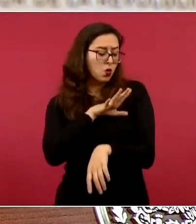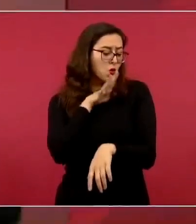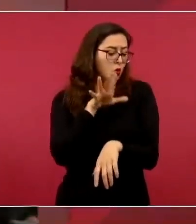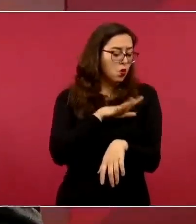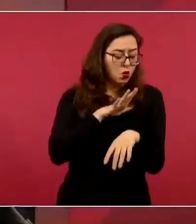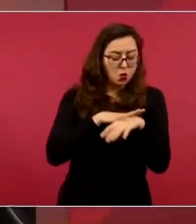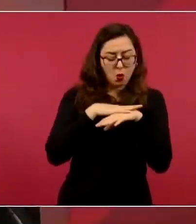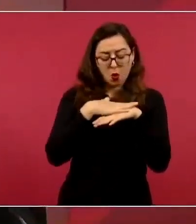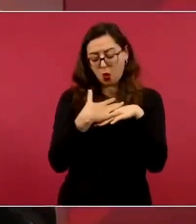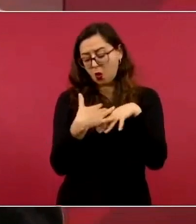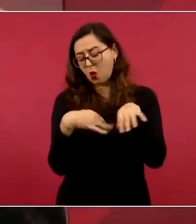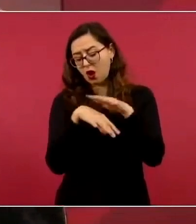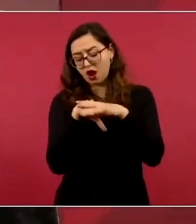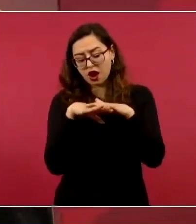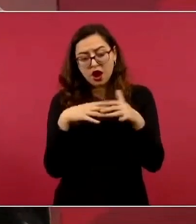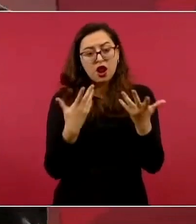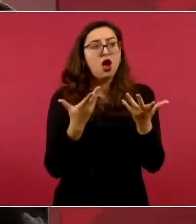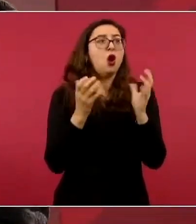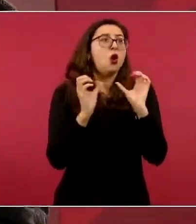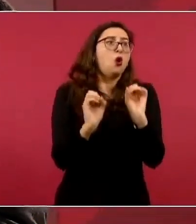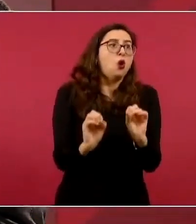ya sea